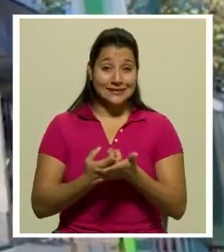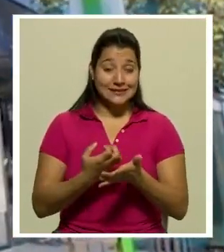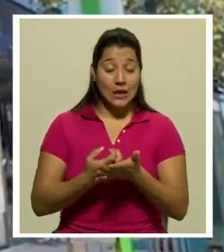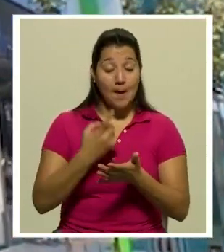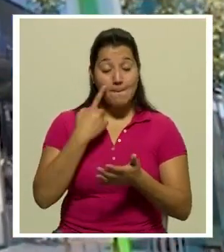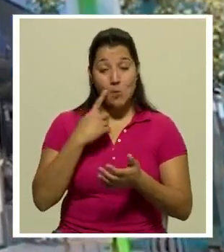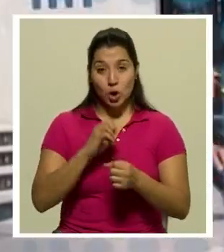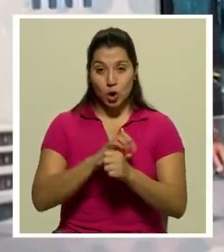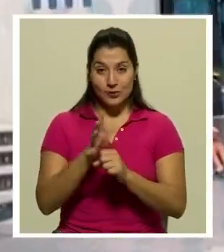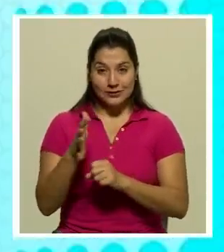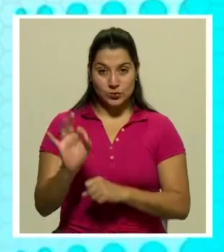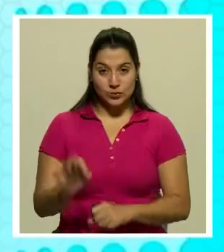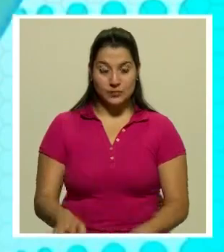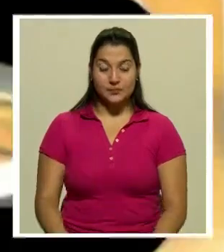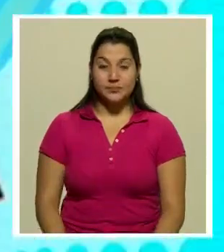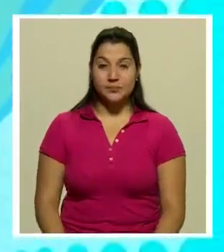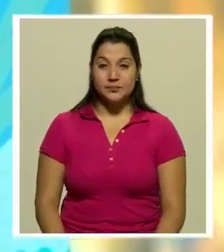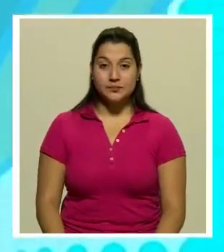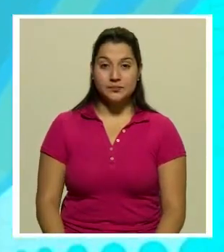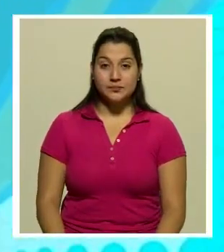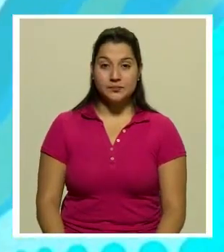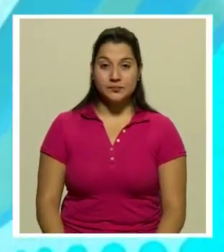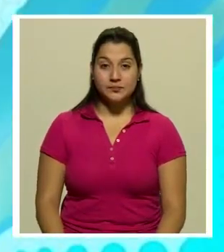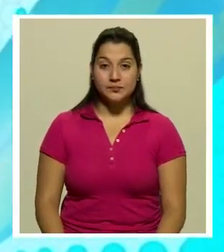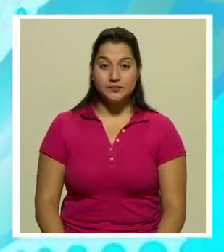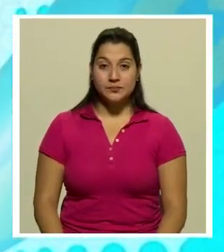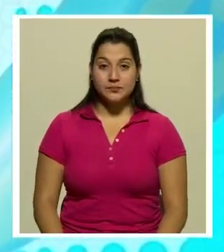el COVID-19.